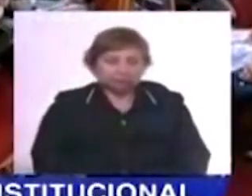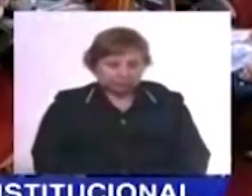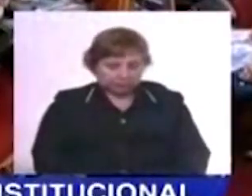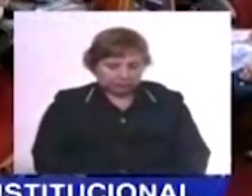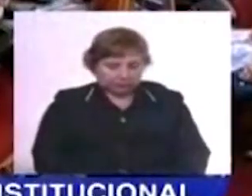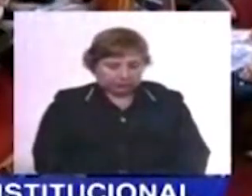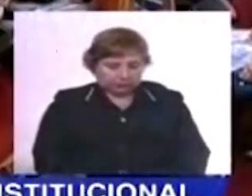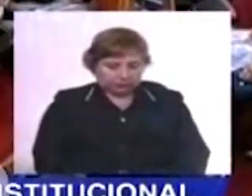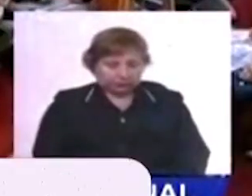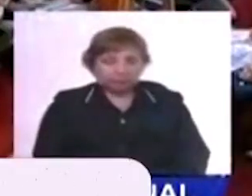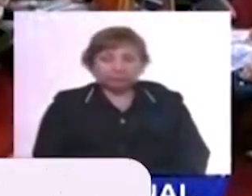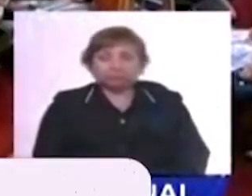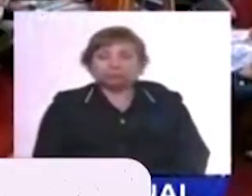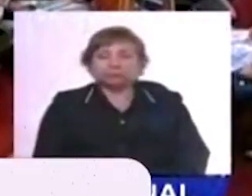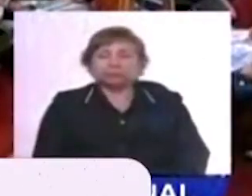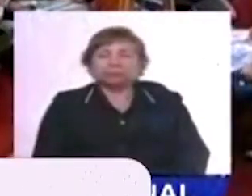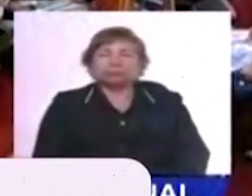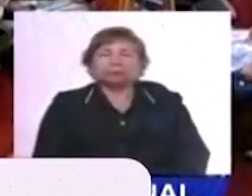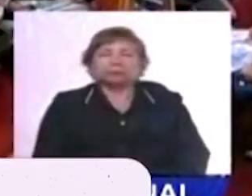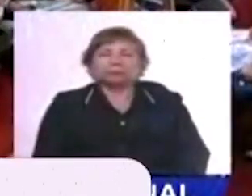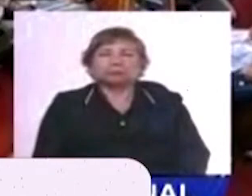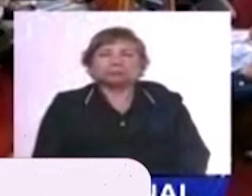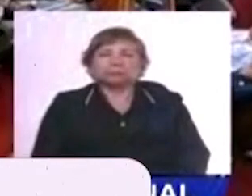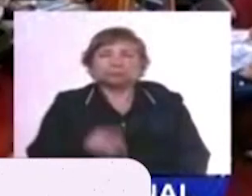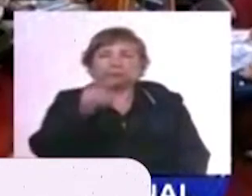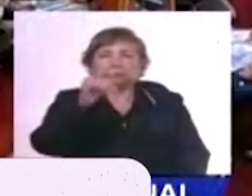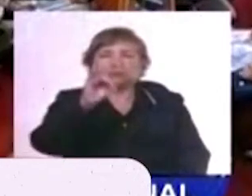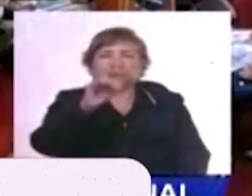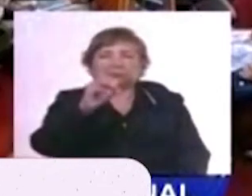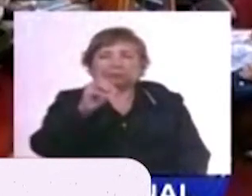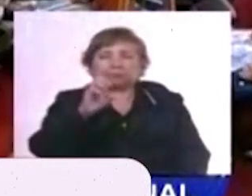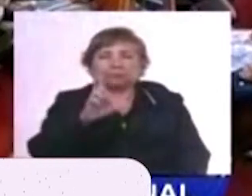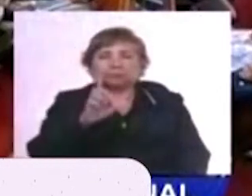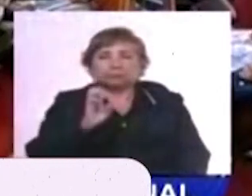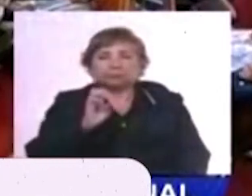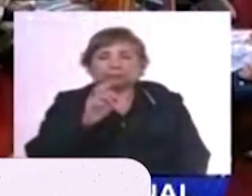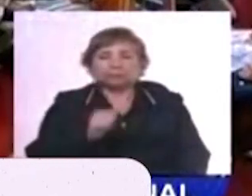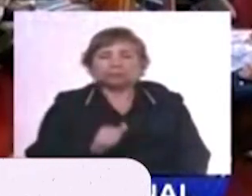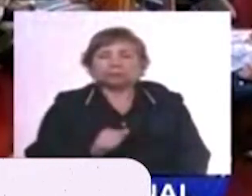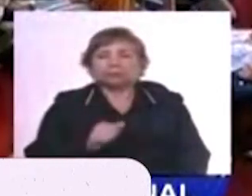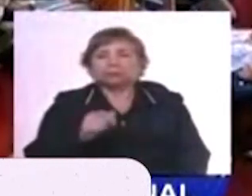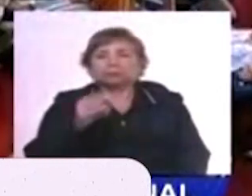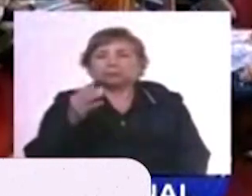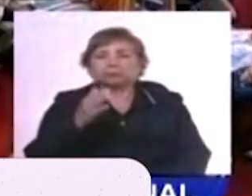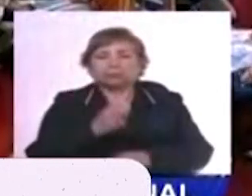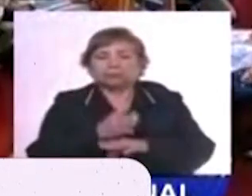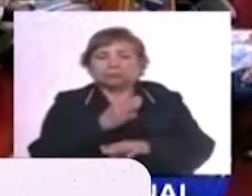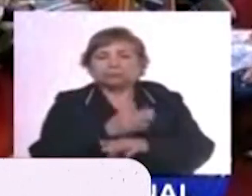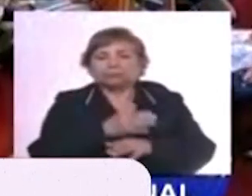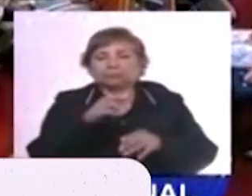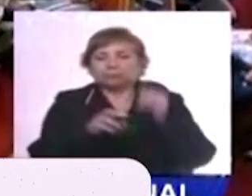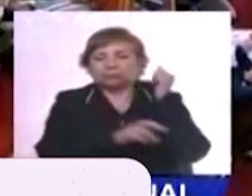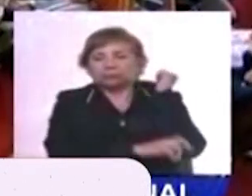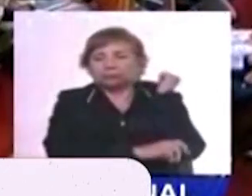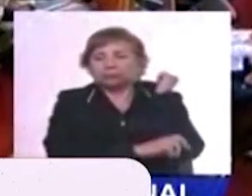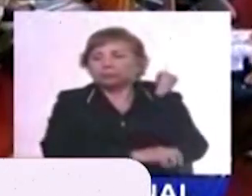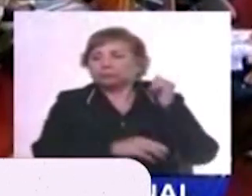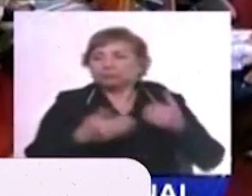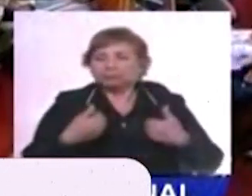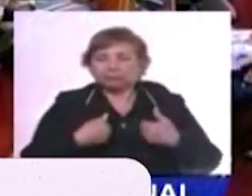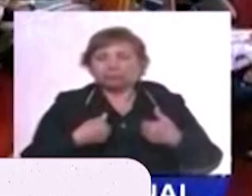¡Exitosa! Karina, lo que ha precisado la congresista Ruth Luque es que le está pidiendo